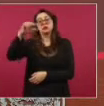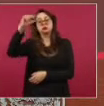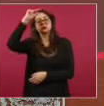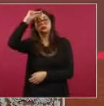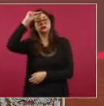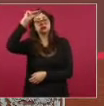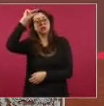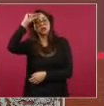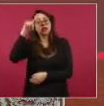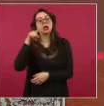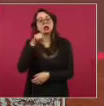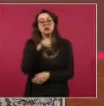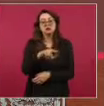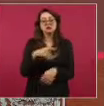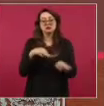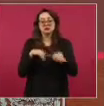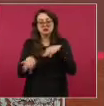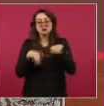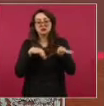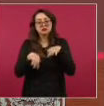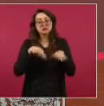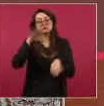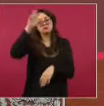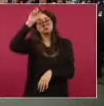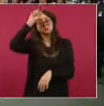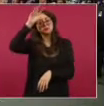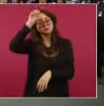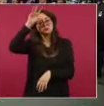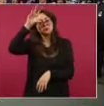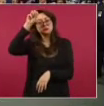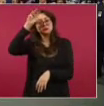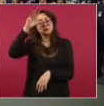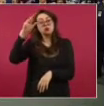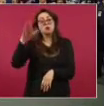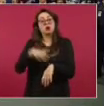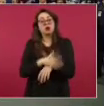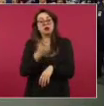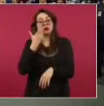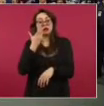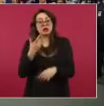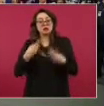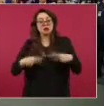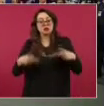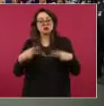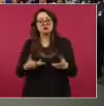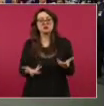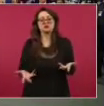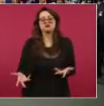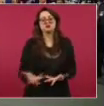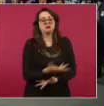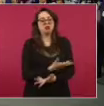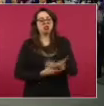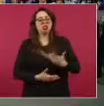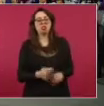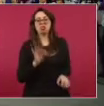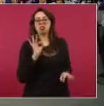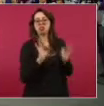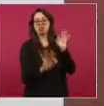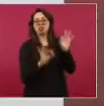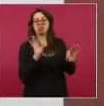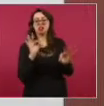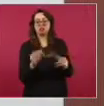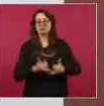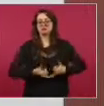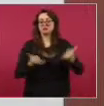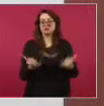buscó trabajo de minero sin más fin que relacionarse con el pueblo y sublevarlo;